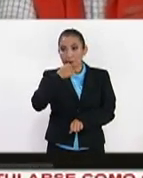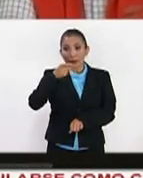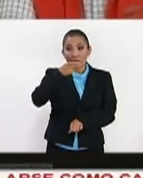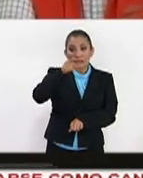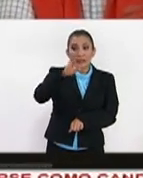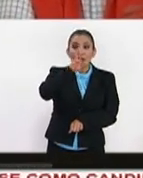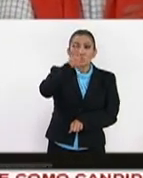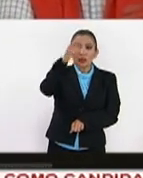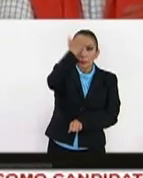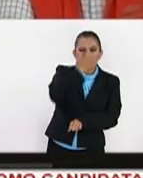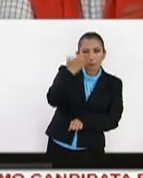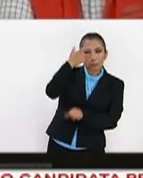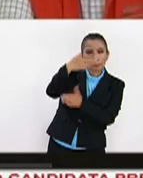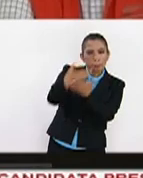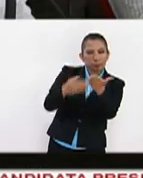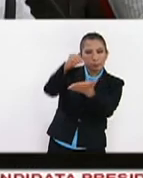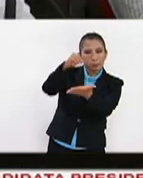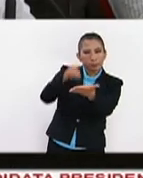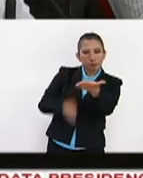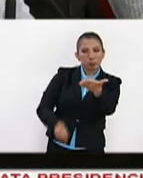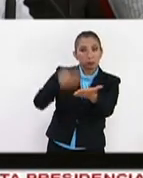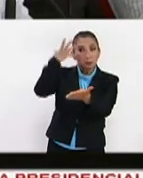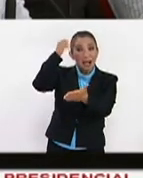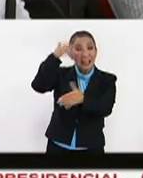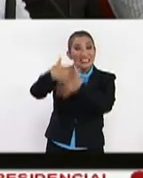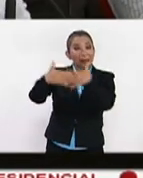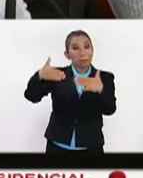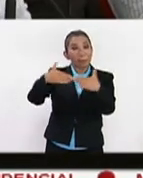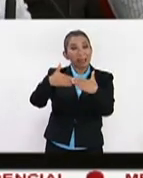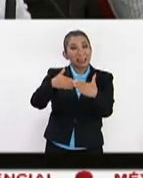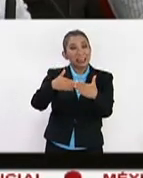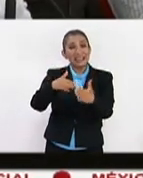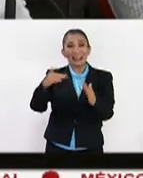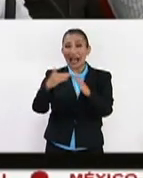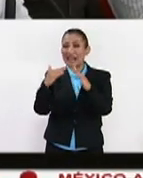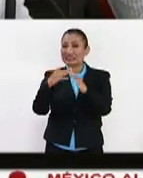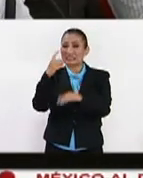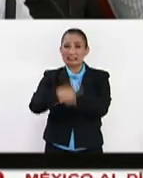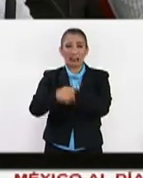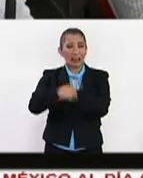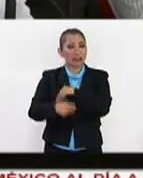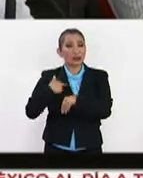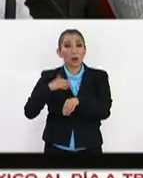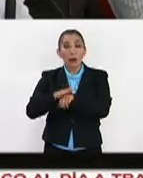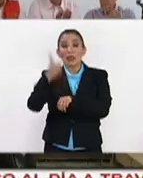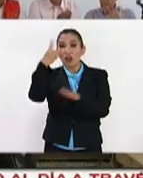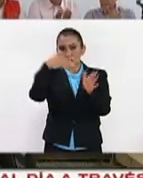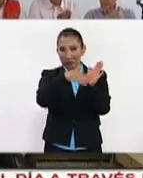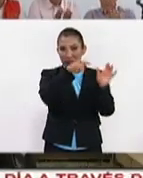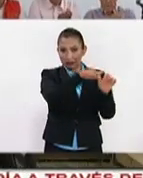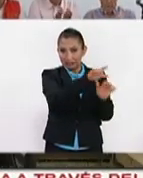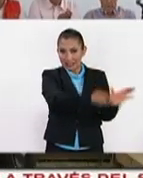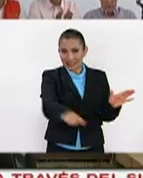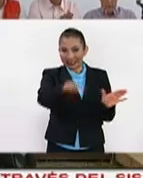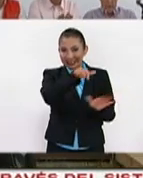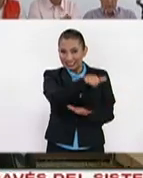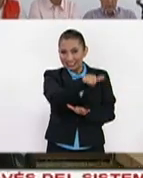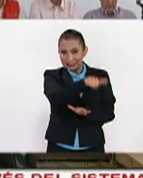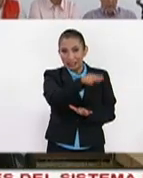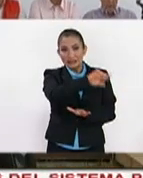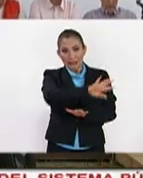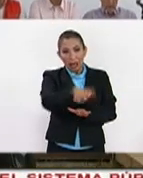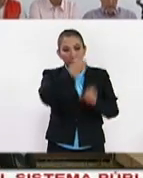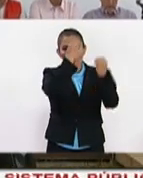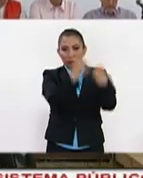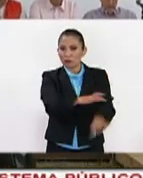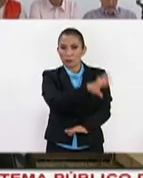como resultado del censo, ahí en Morelos, más de 15,000 viviendas resultaron con daños, de las cuales 2,716 fueron